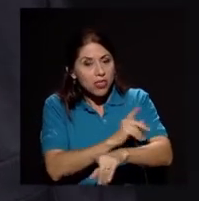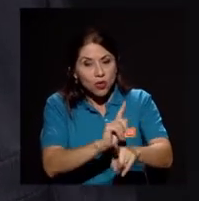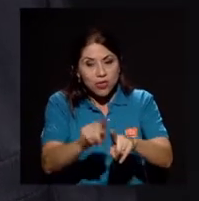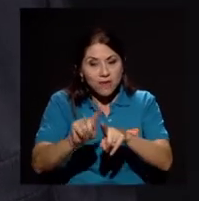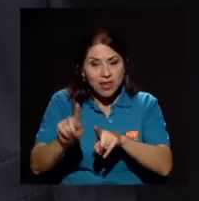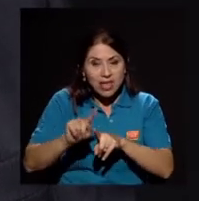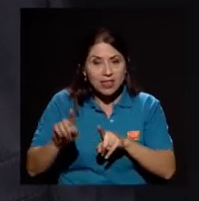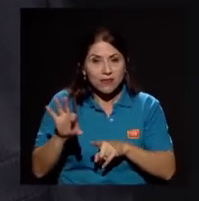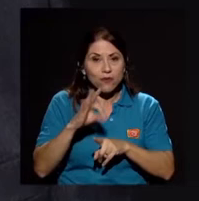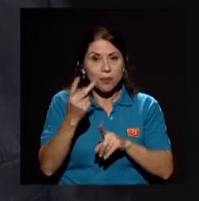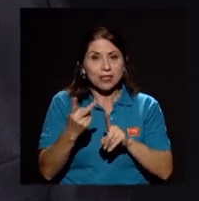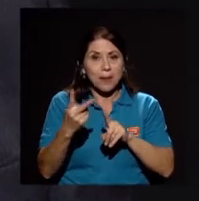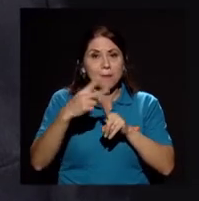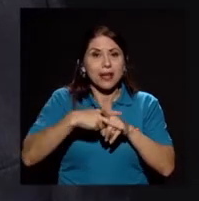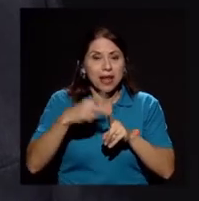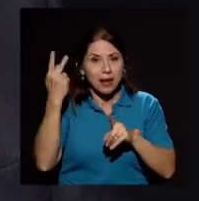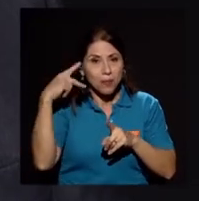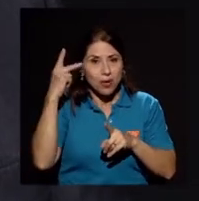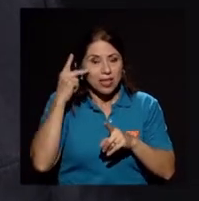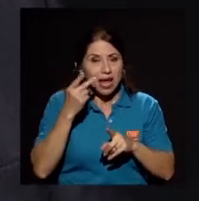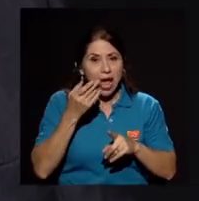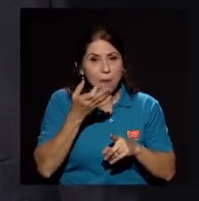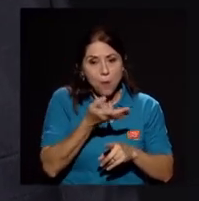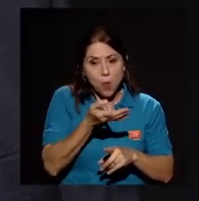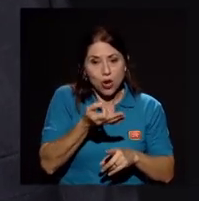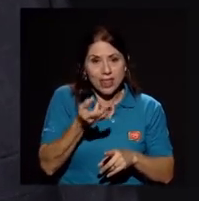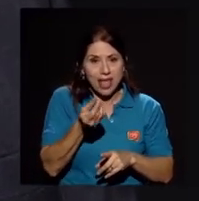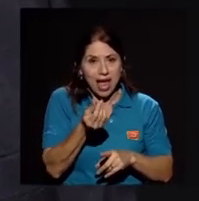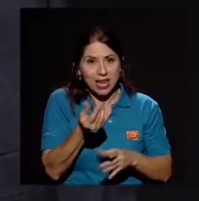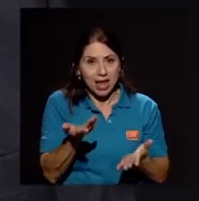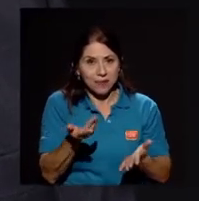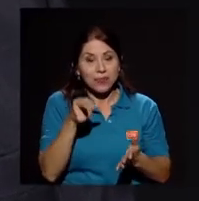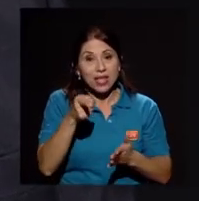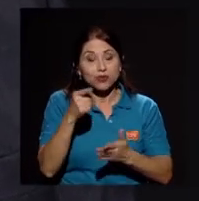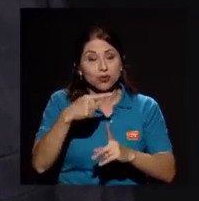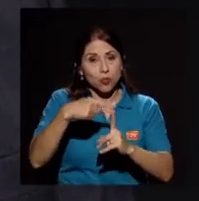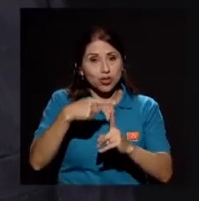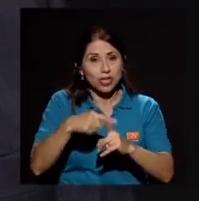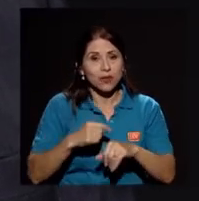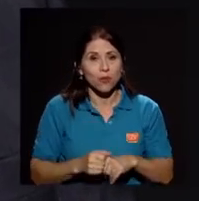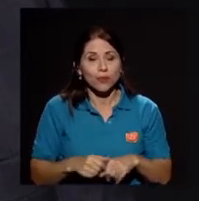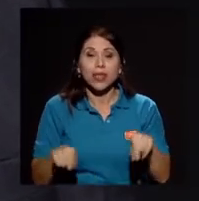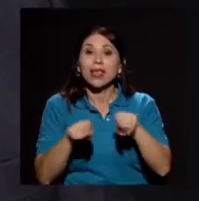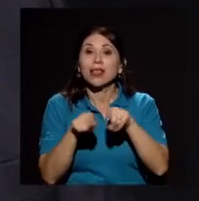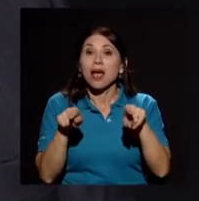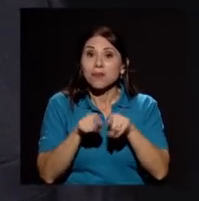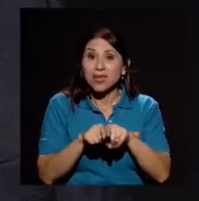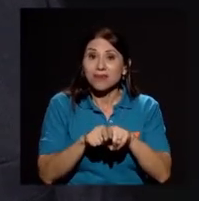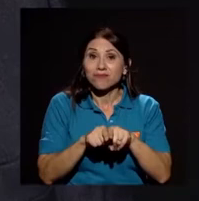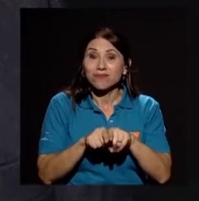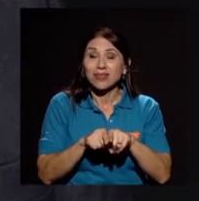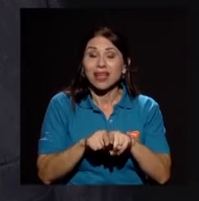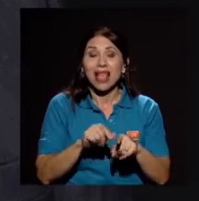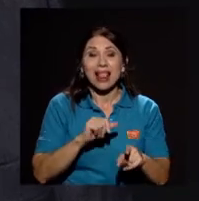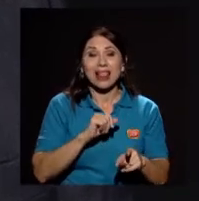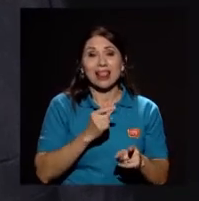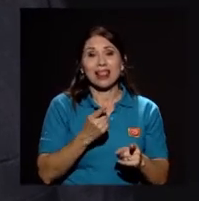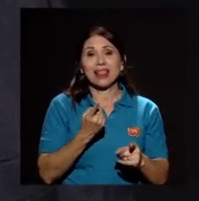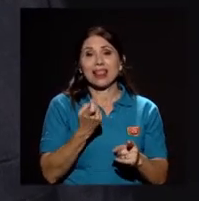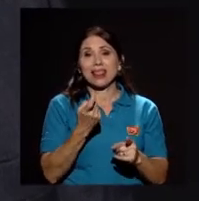aplica la política monetaria yo creo que eso es un elemento positivo también se refleja positivamente el desequilibrio externo